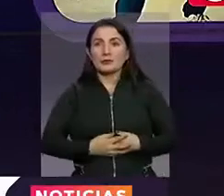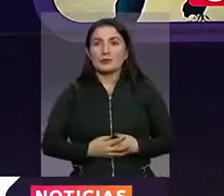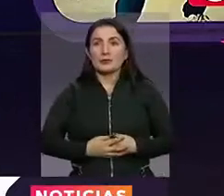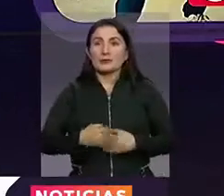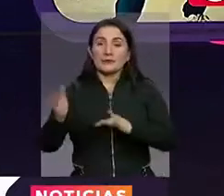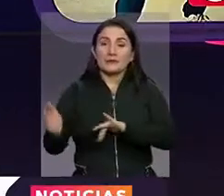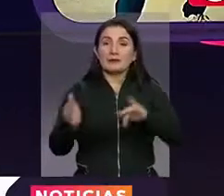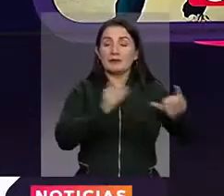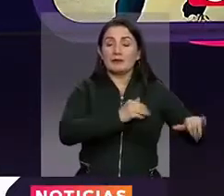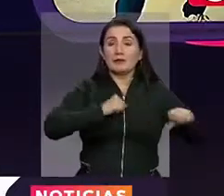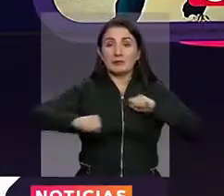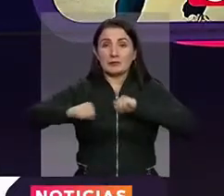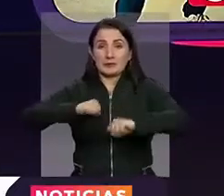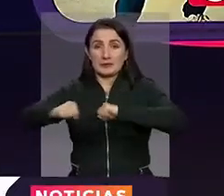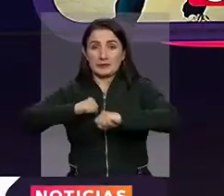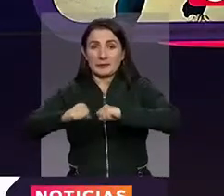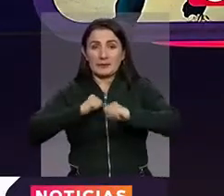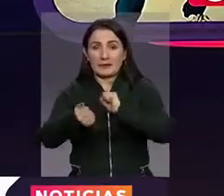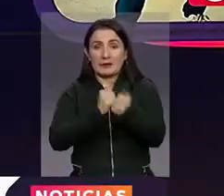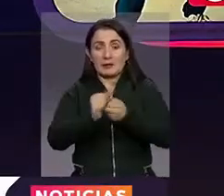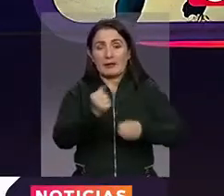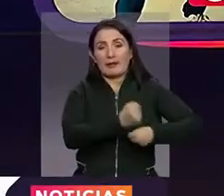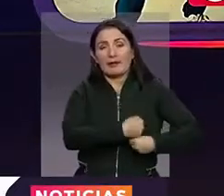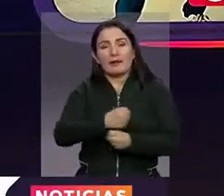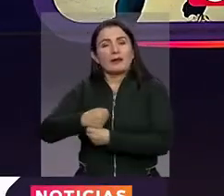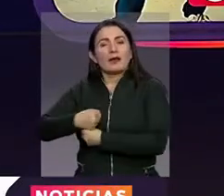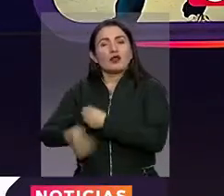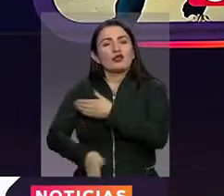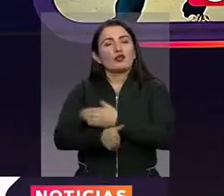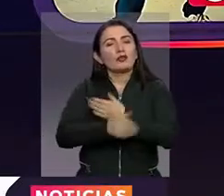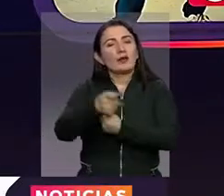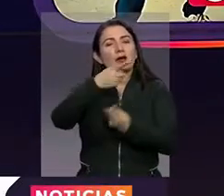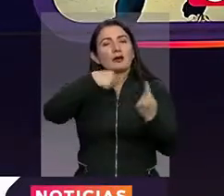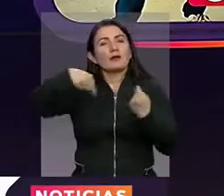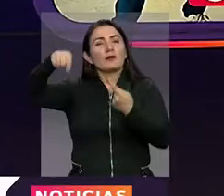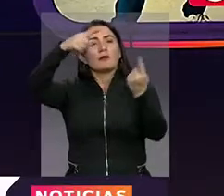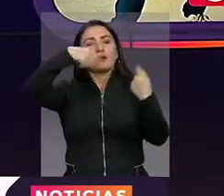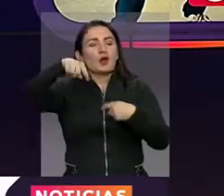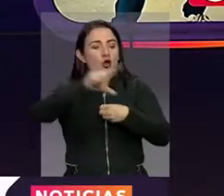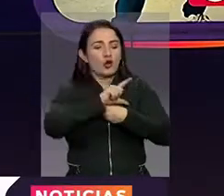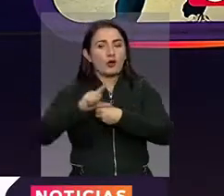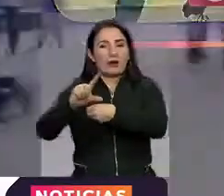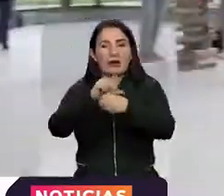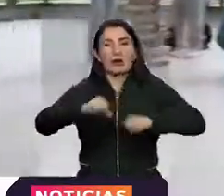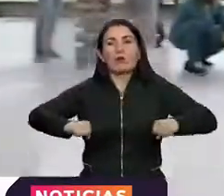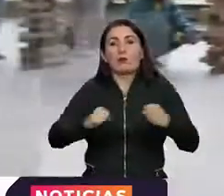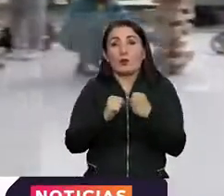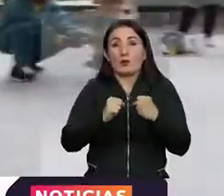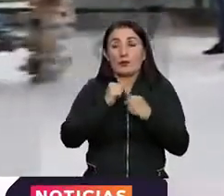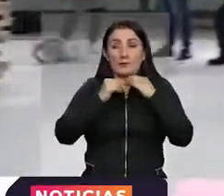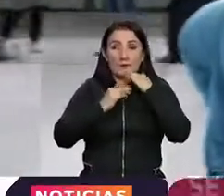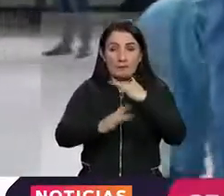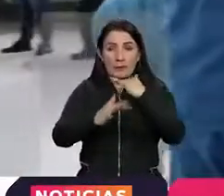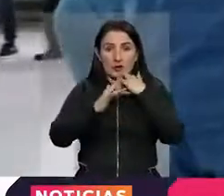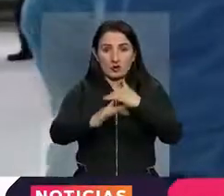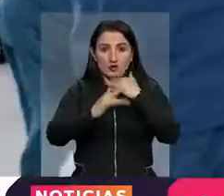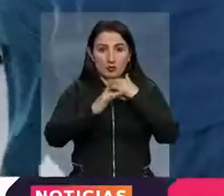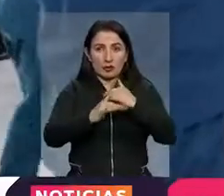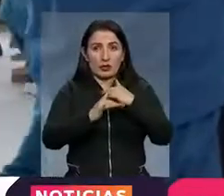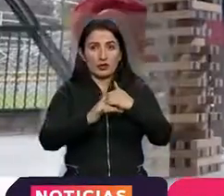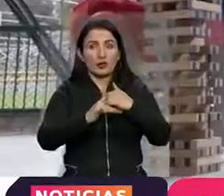Las actividades deportivas por parte del IDRD siguen su recorrido por las diferentes localidades de Bogotá. En Barrios Unidos se realizaron